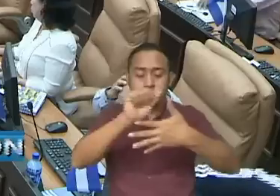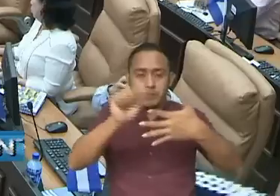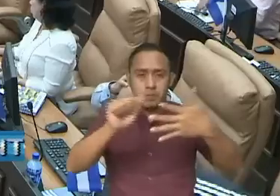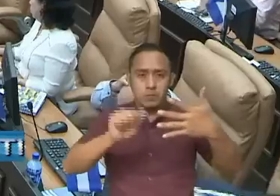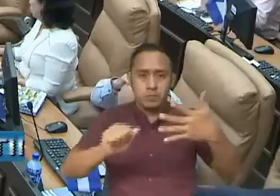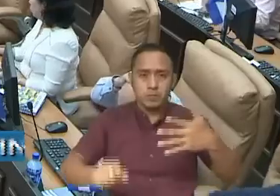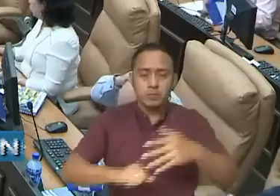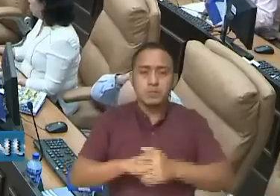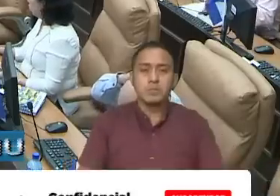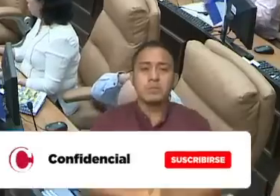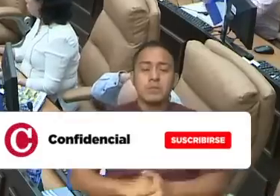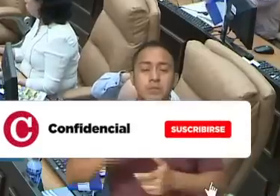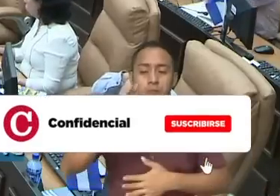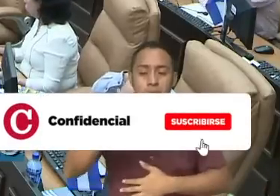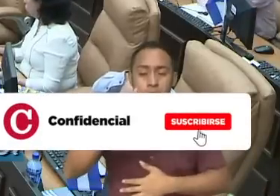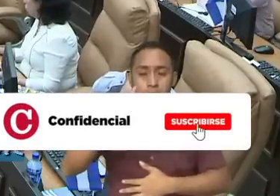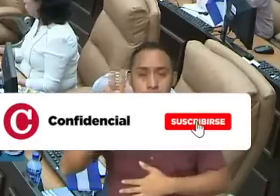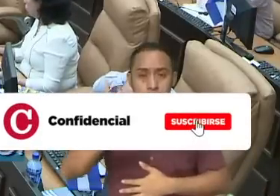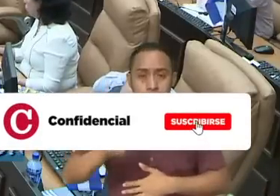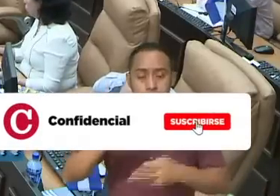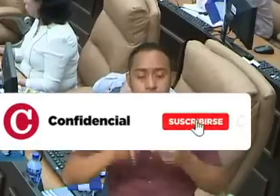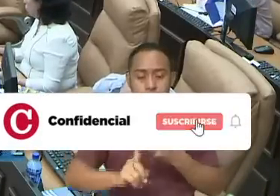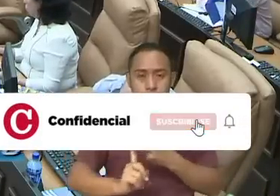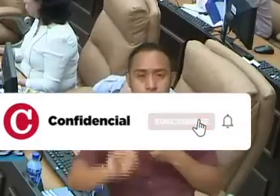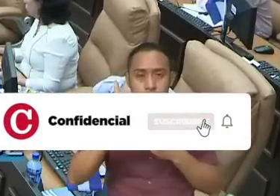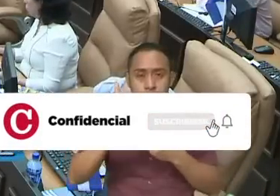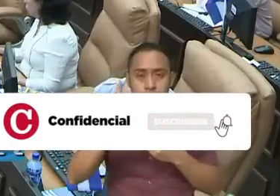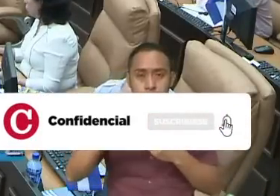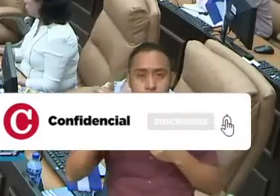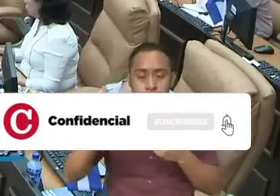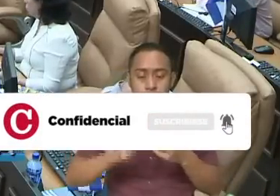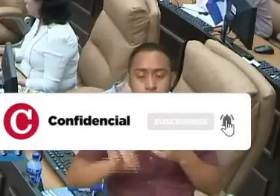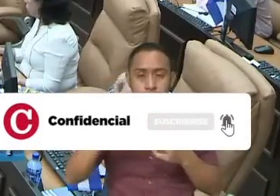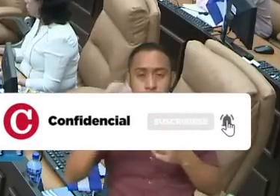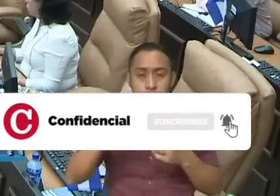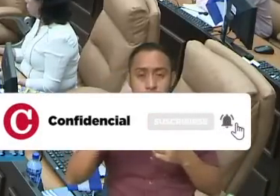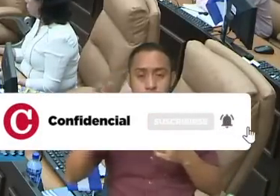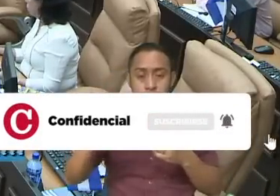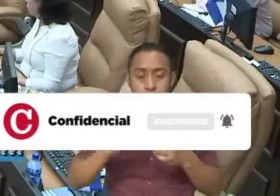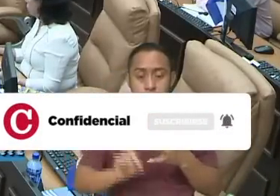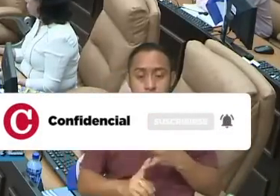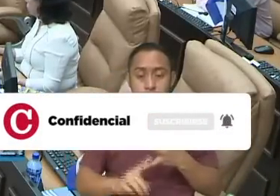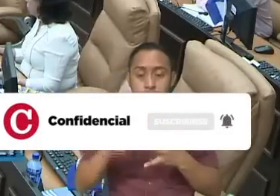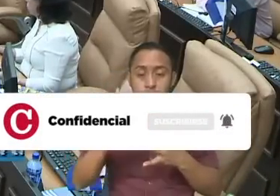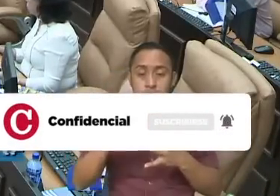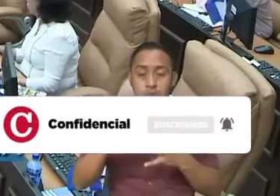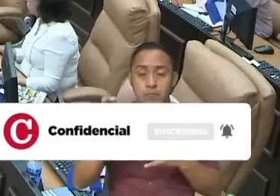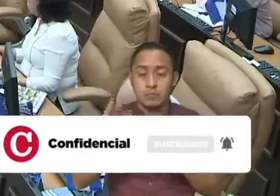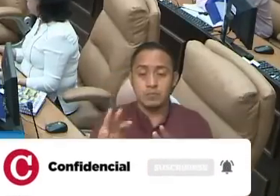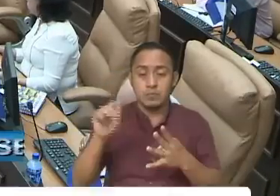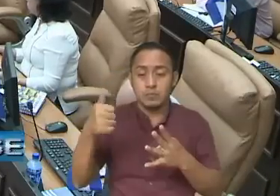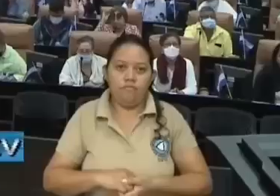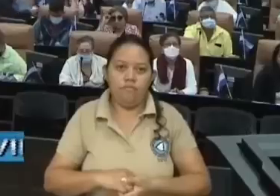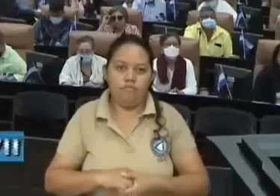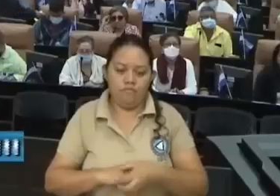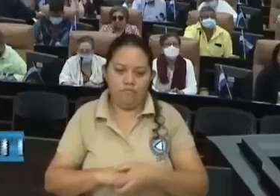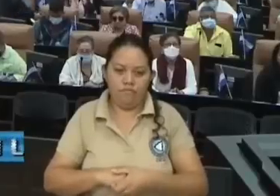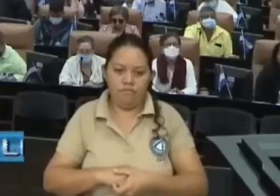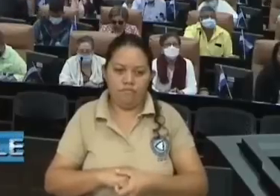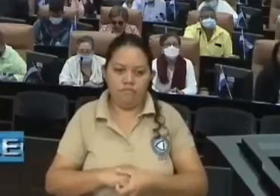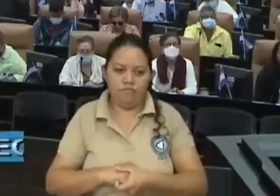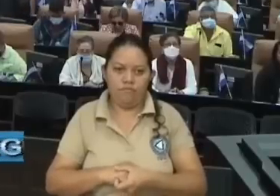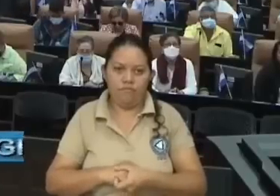la creación de tres nuevas universidades estatales a partir de los bienes de seis universidades canceladas e